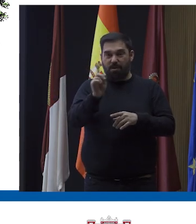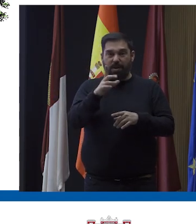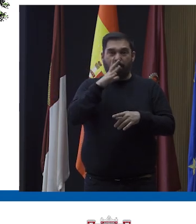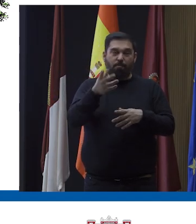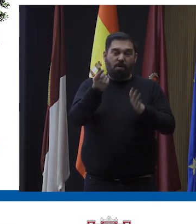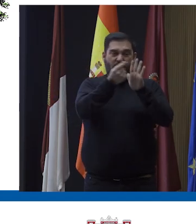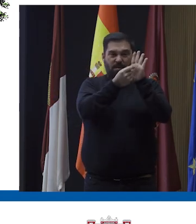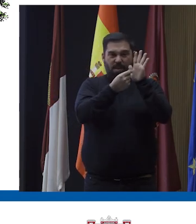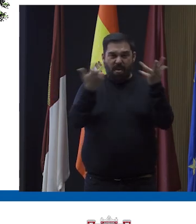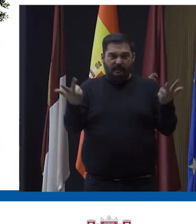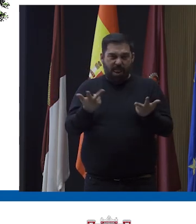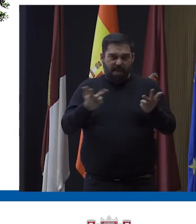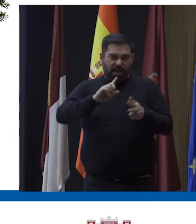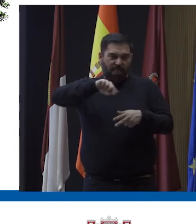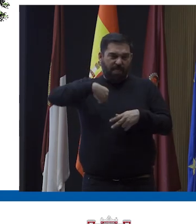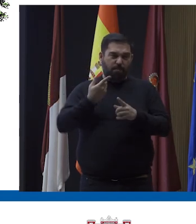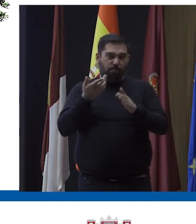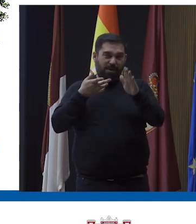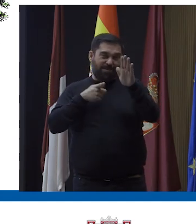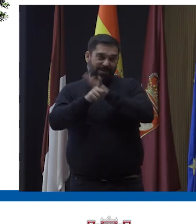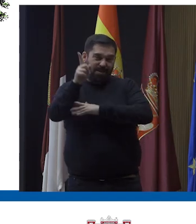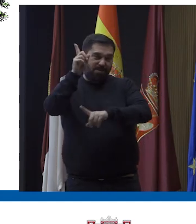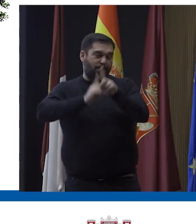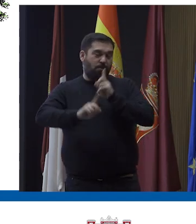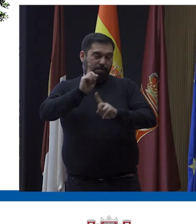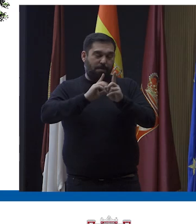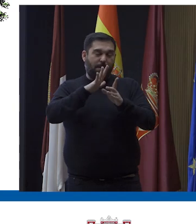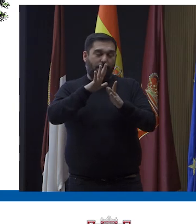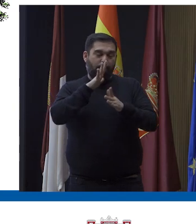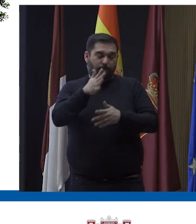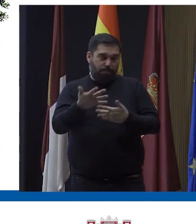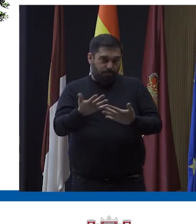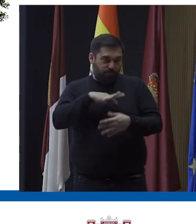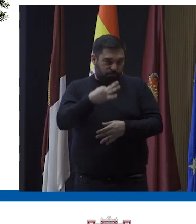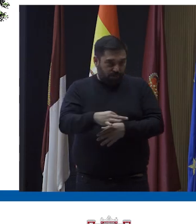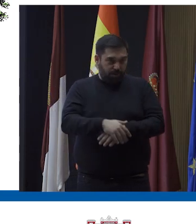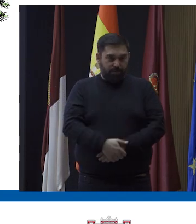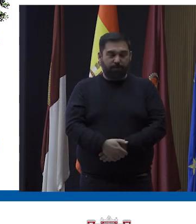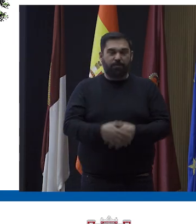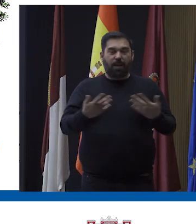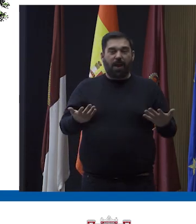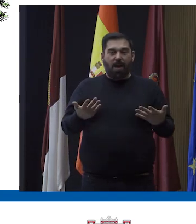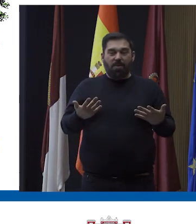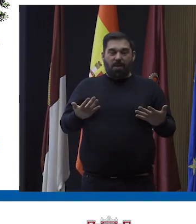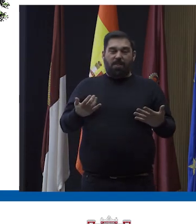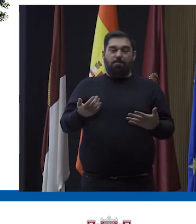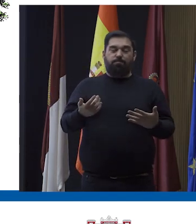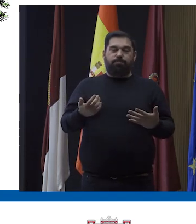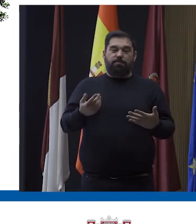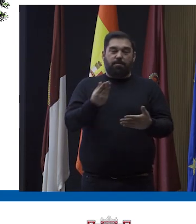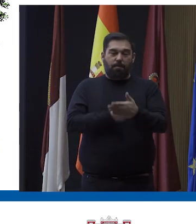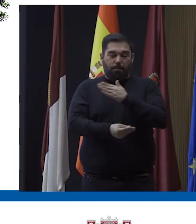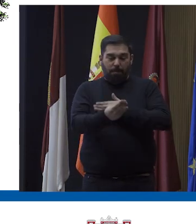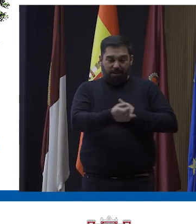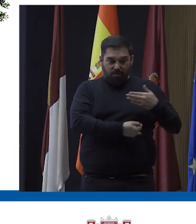que hacen que al final se acaben desarrollando los problemas. O sea, la cesárea no previene de tener disfunciones de suelo